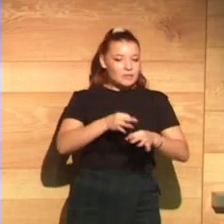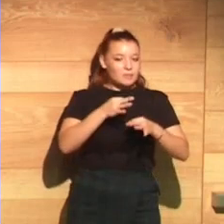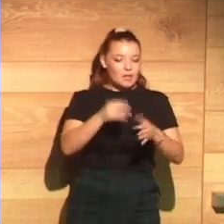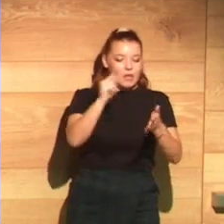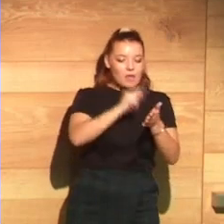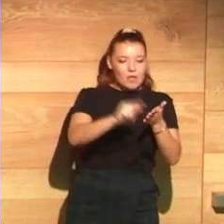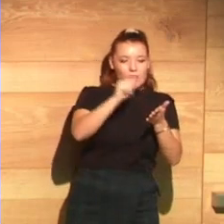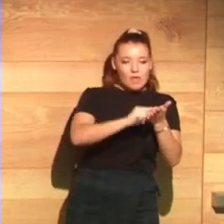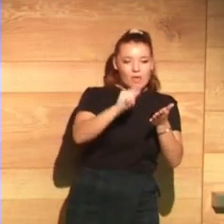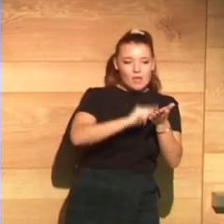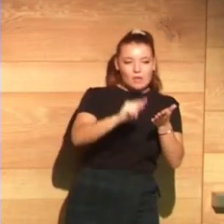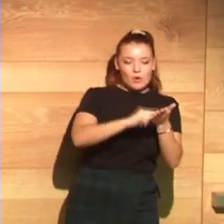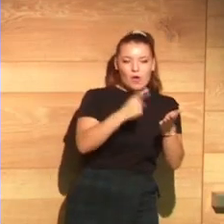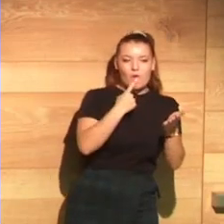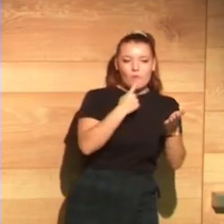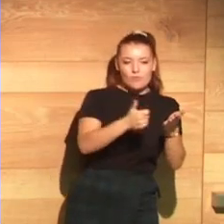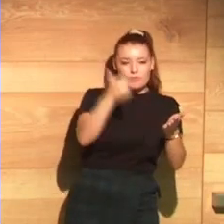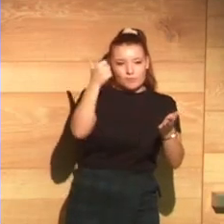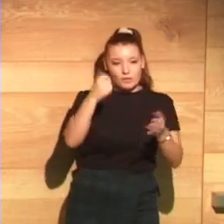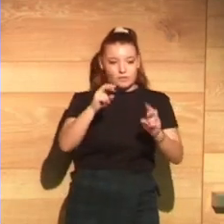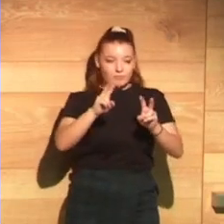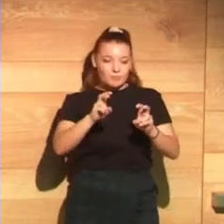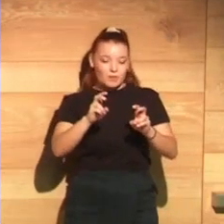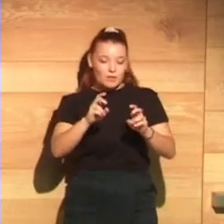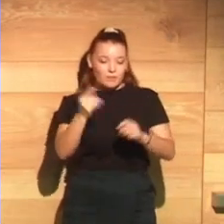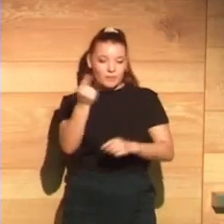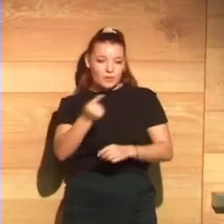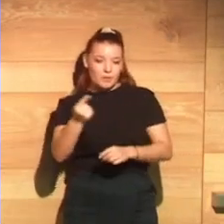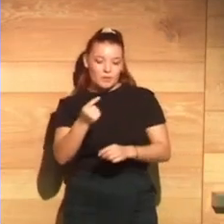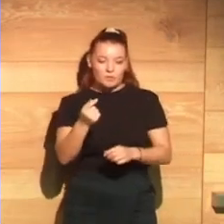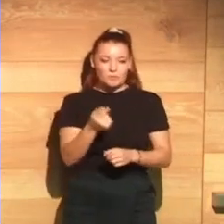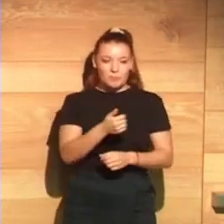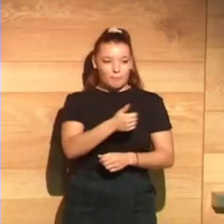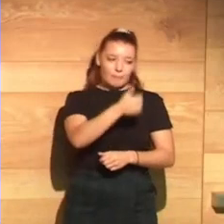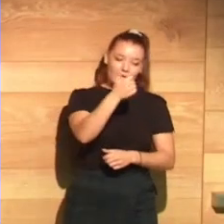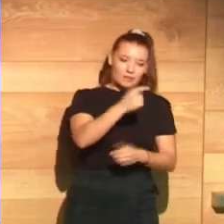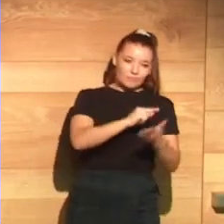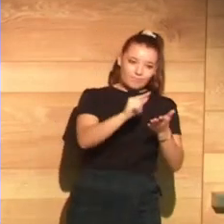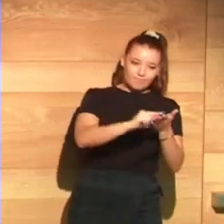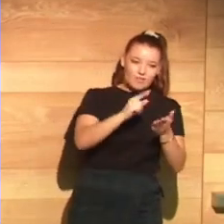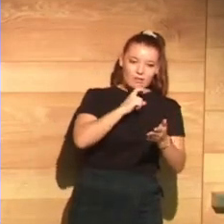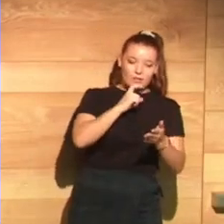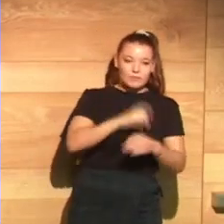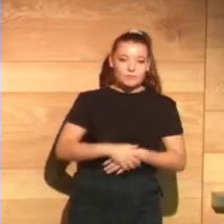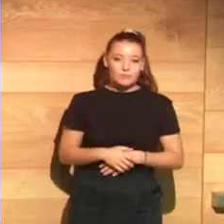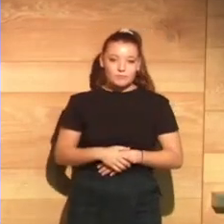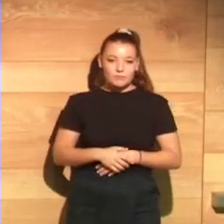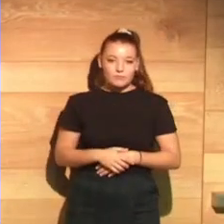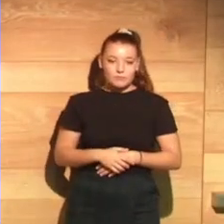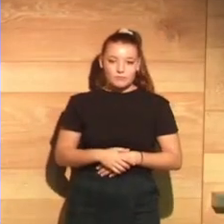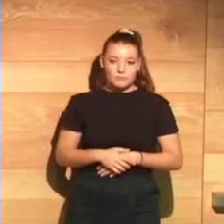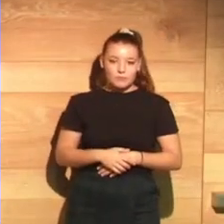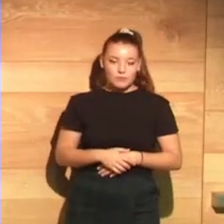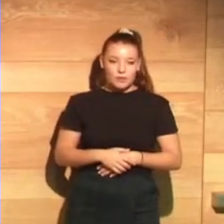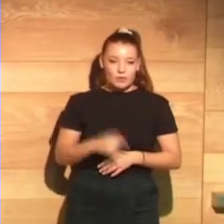la escritura que la parte del dibujo. Cuando yo llego al dibujo, primero ha habido una fase de documentación súper